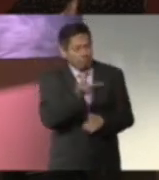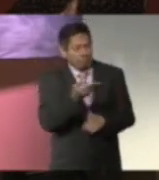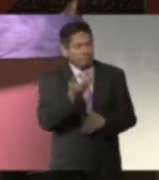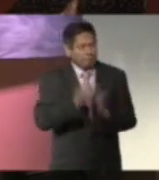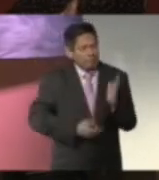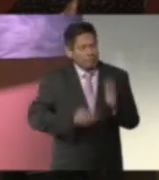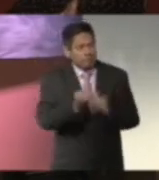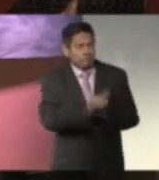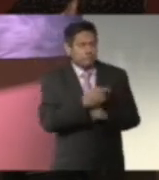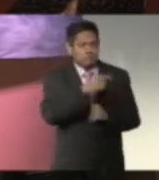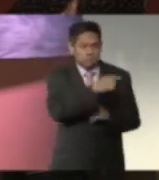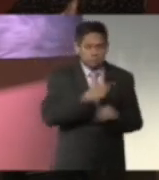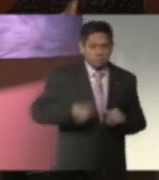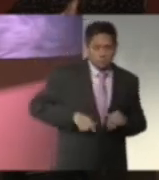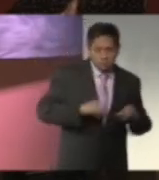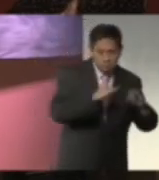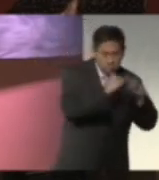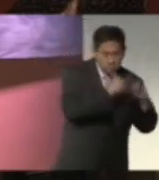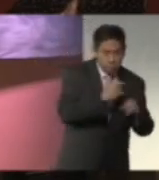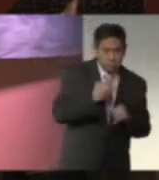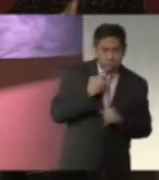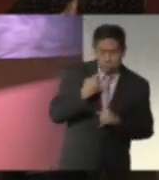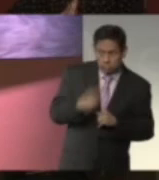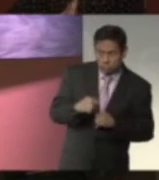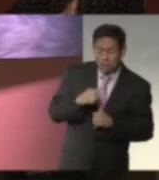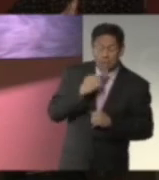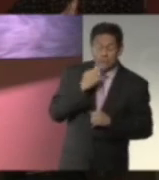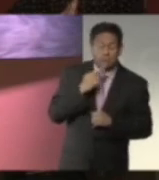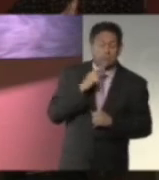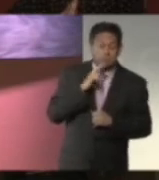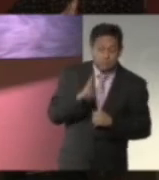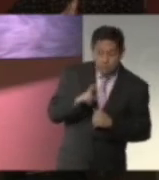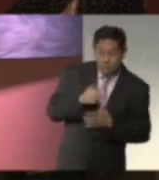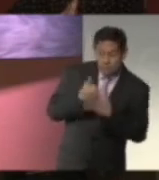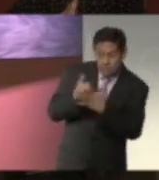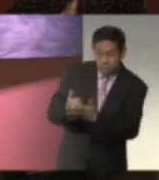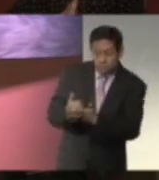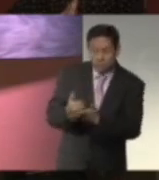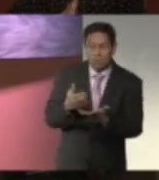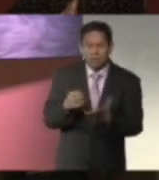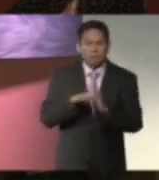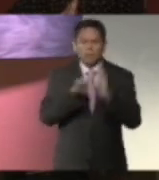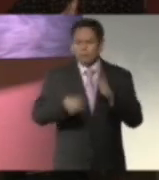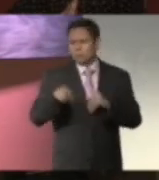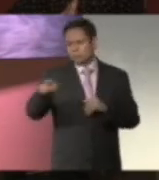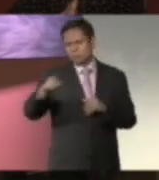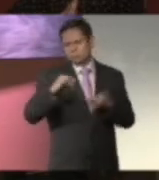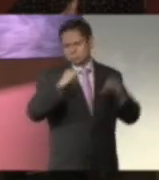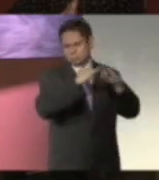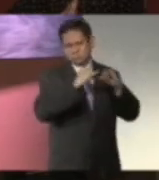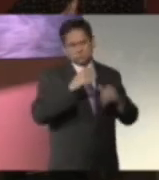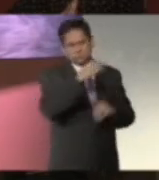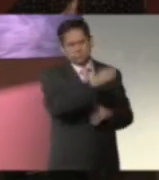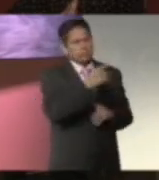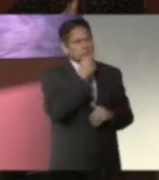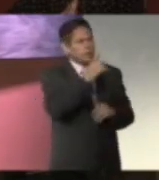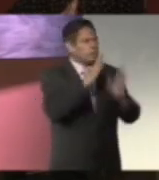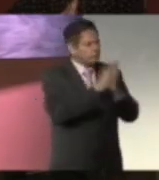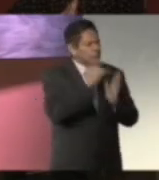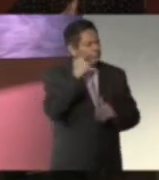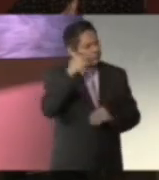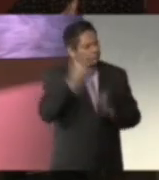¿O a qué responden exactamente las instituciones? Porque ustedes le dicen a una institución, podríamos hacer eso y eso, espérame, no está en mis